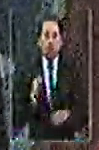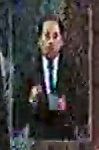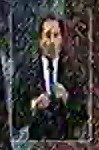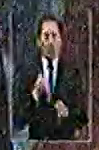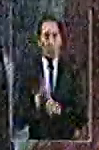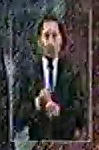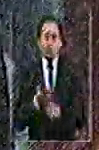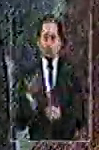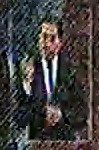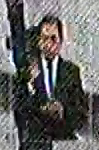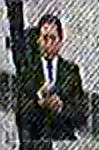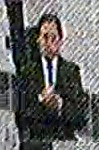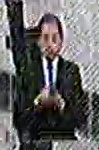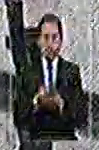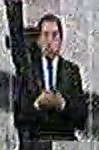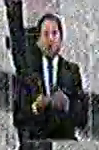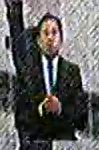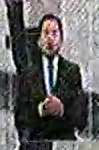semanas atrás.